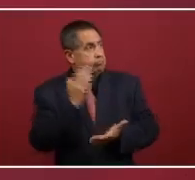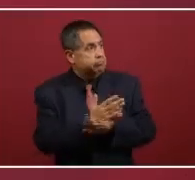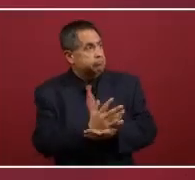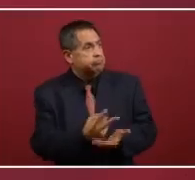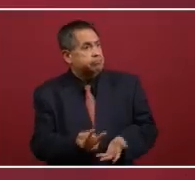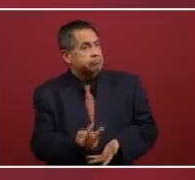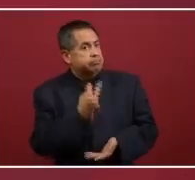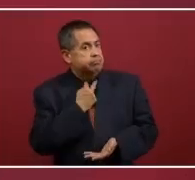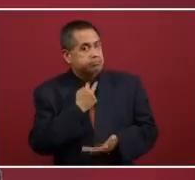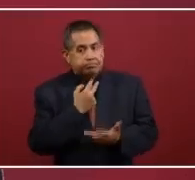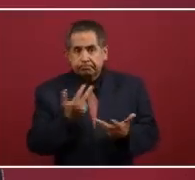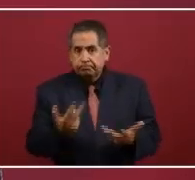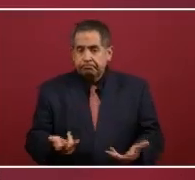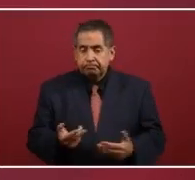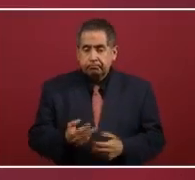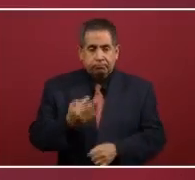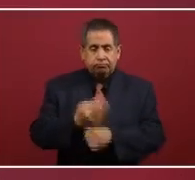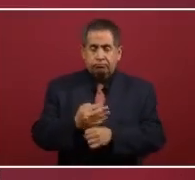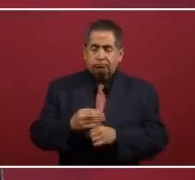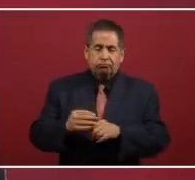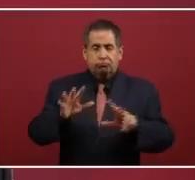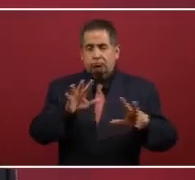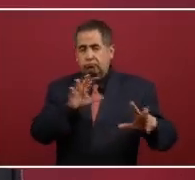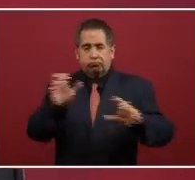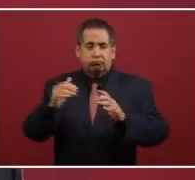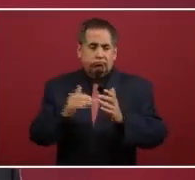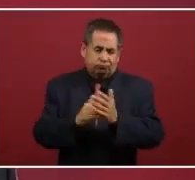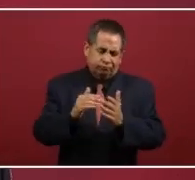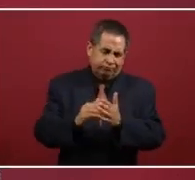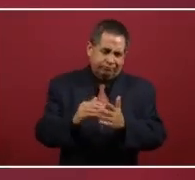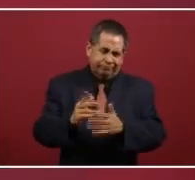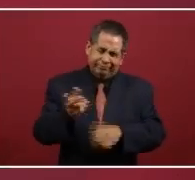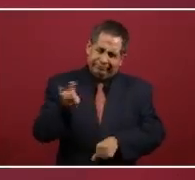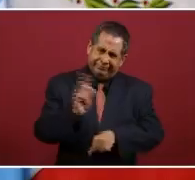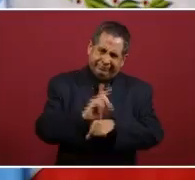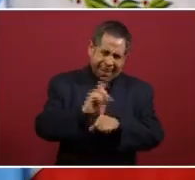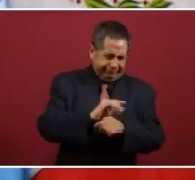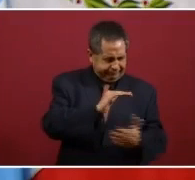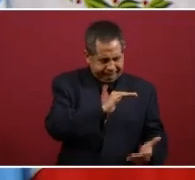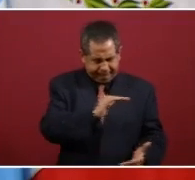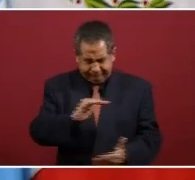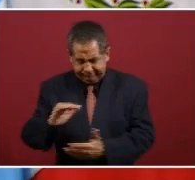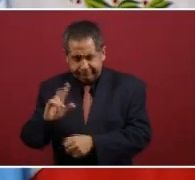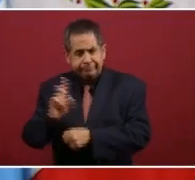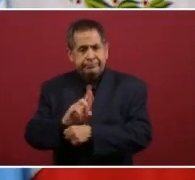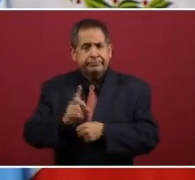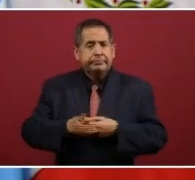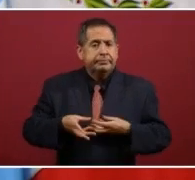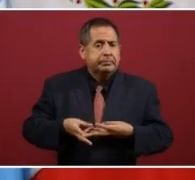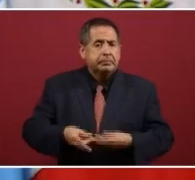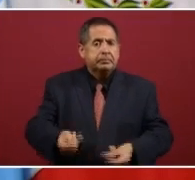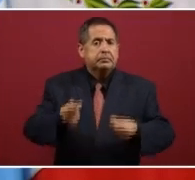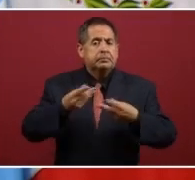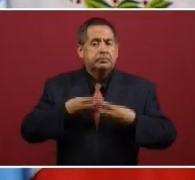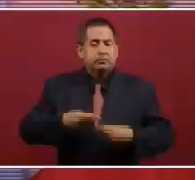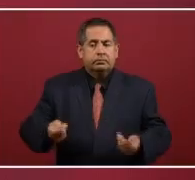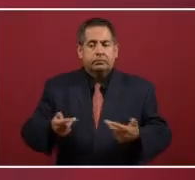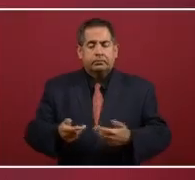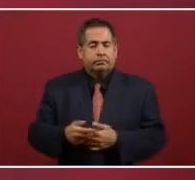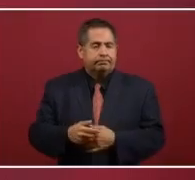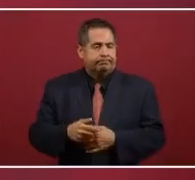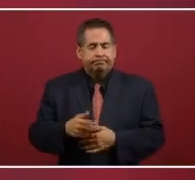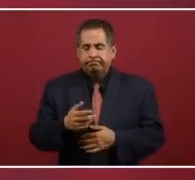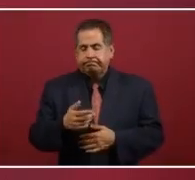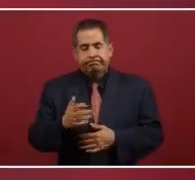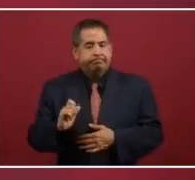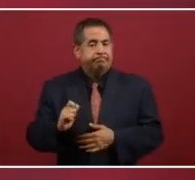Estamos consumiendo 800,000 barriles diarios de gasolinas. Y estos irresponsables,